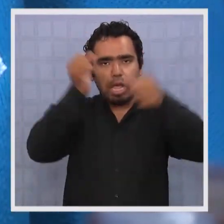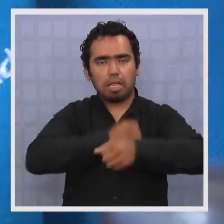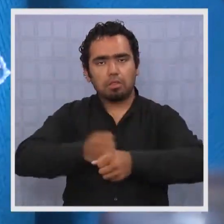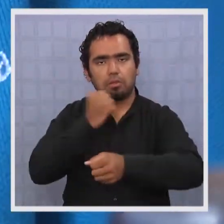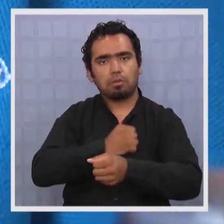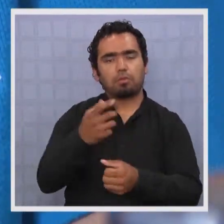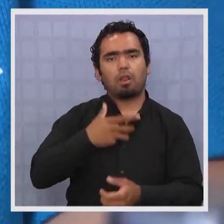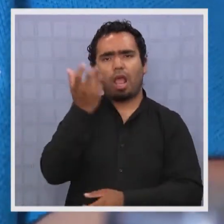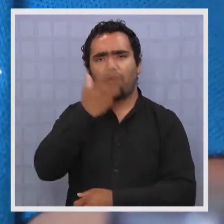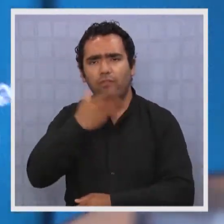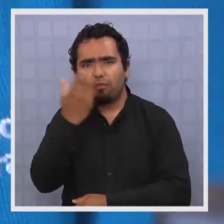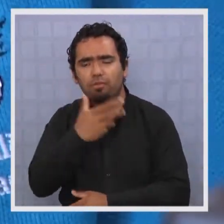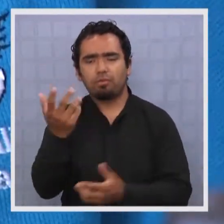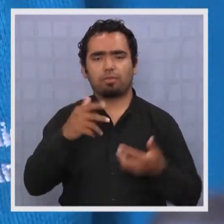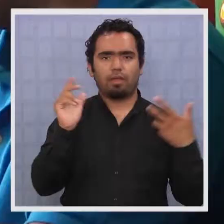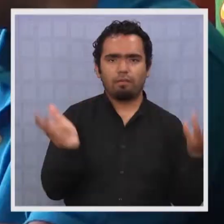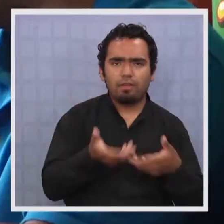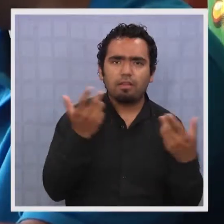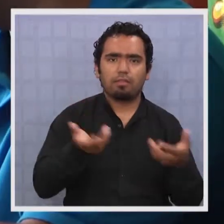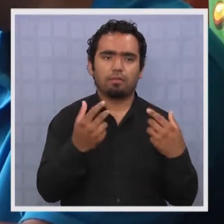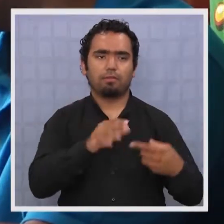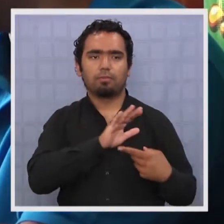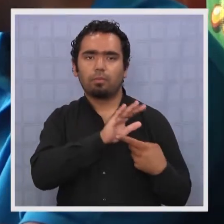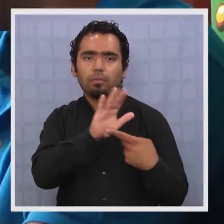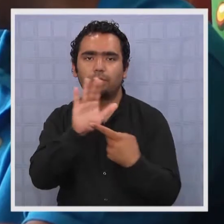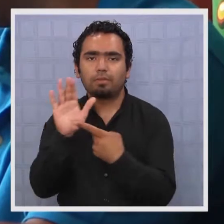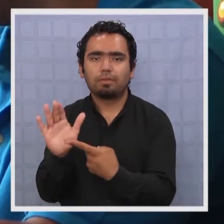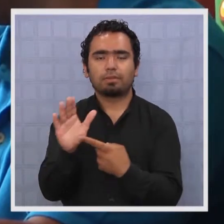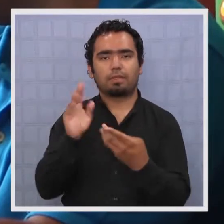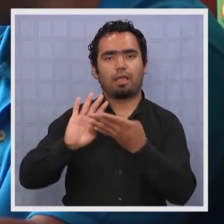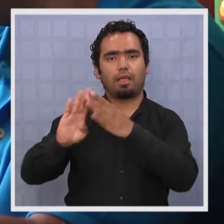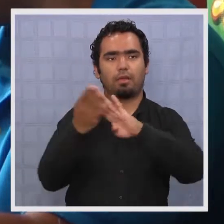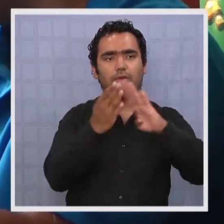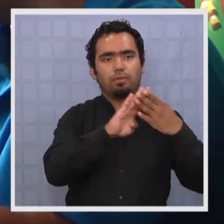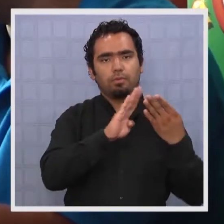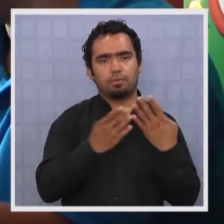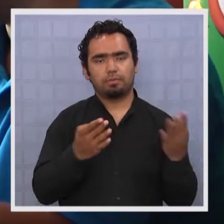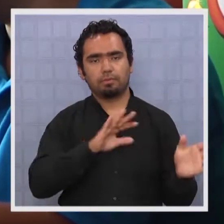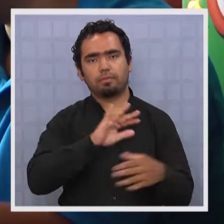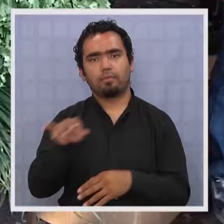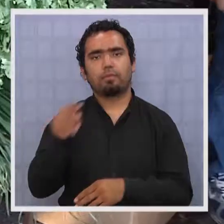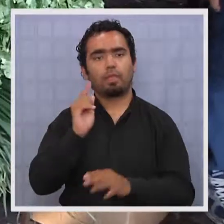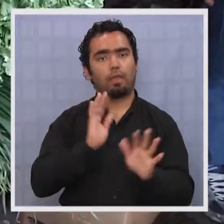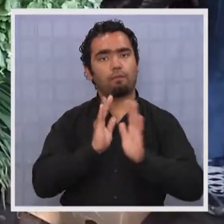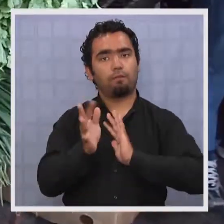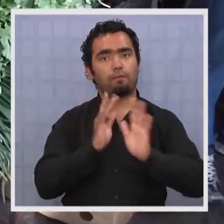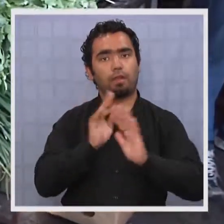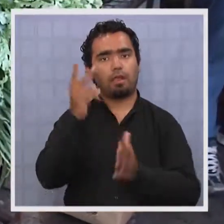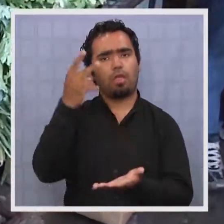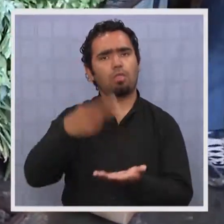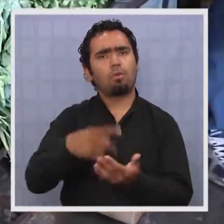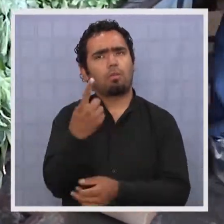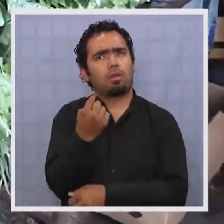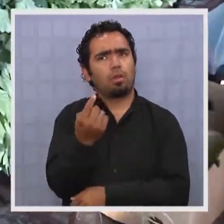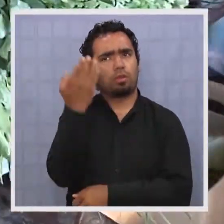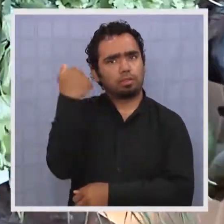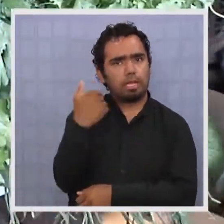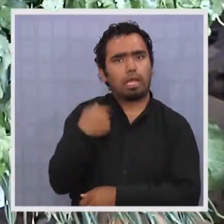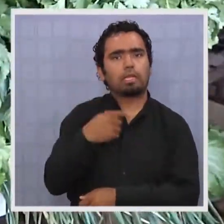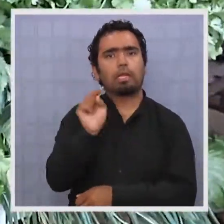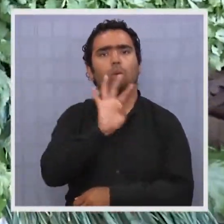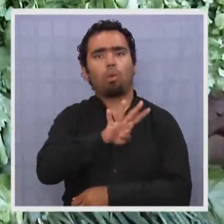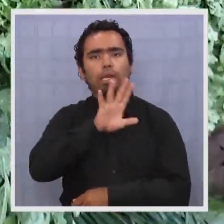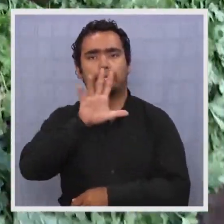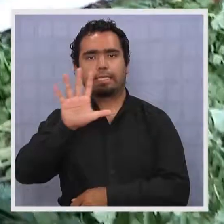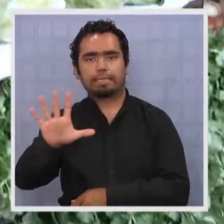lo que son nuestros productos, lo que es la fruta, lo que es la hortoliza, todo eso poder mostrarlo a la comunidad. En la feria del año 2011 se